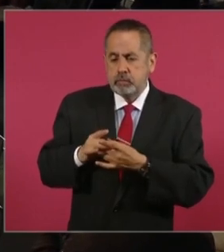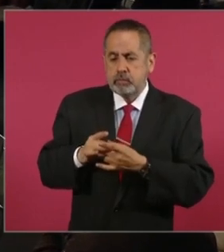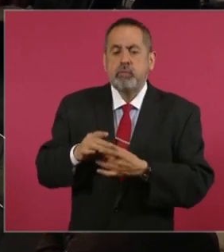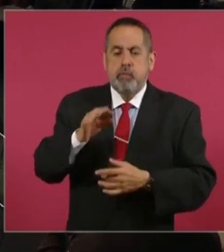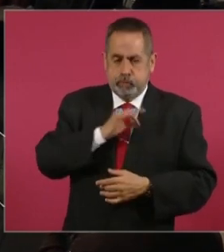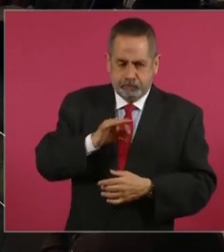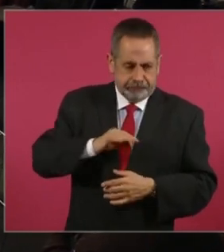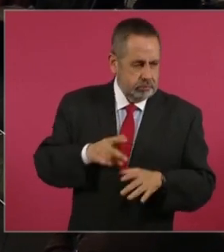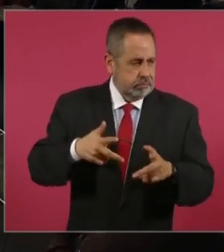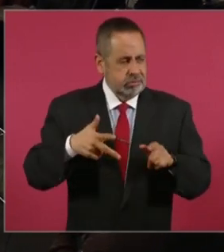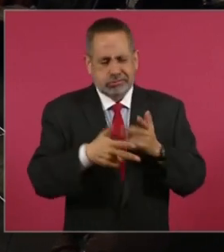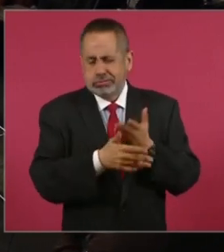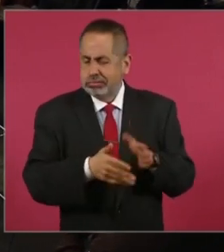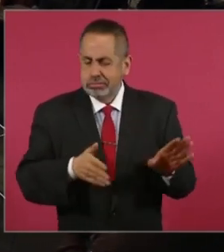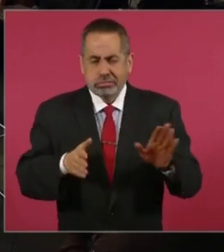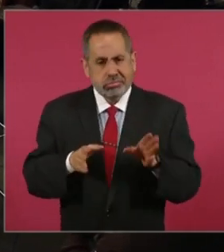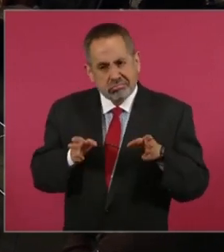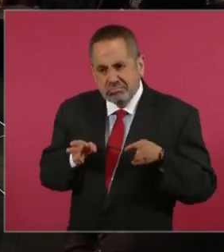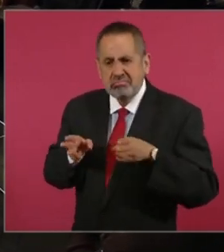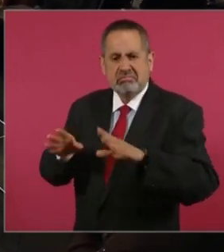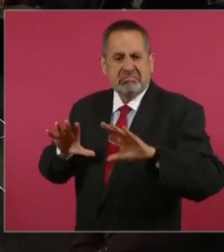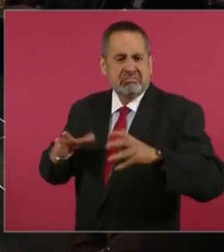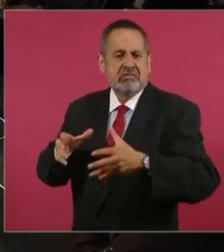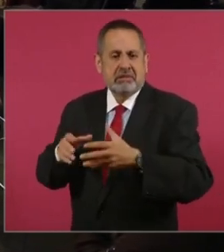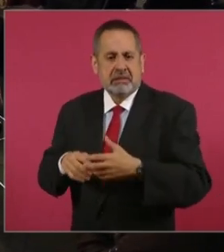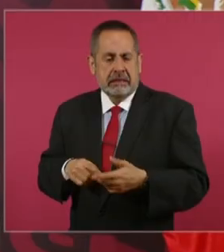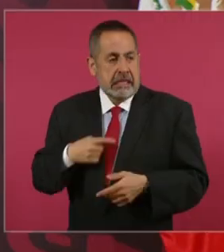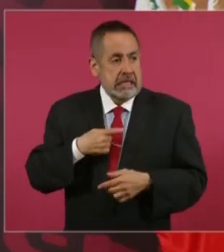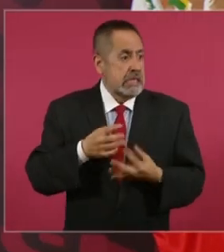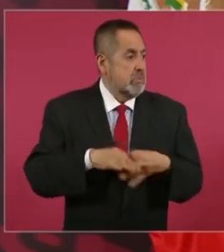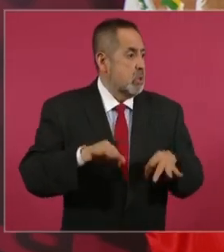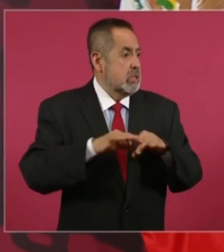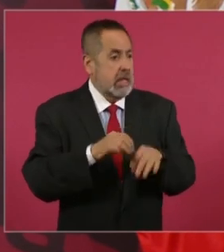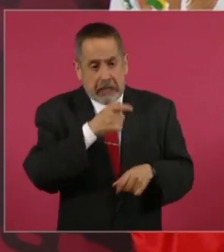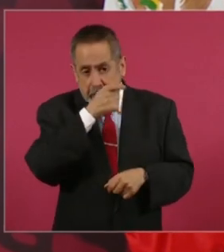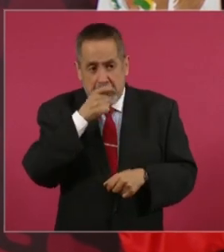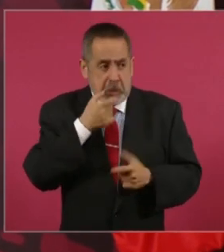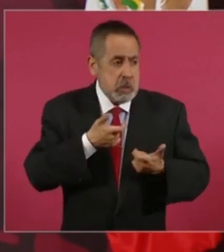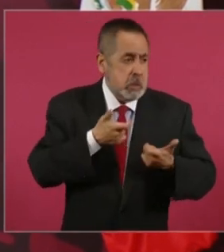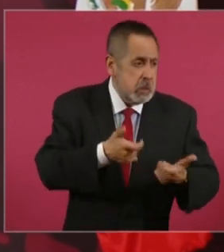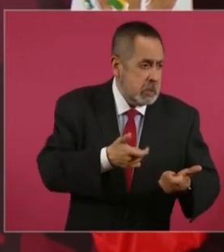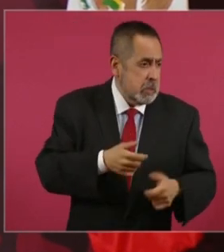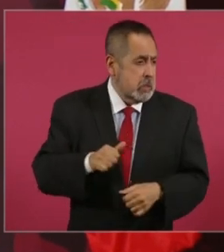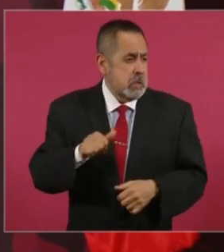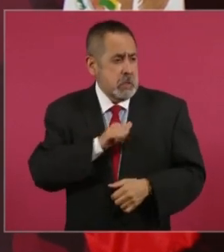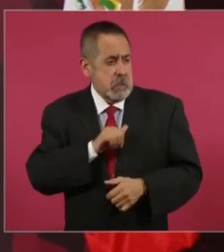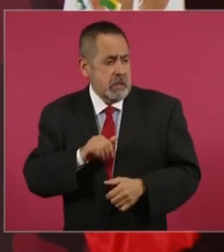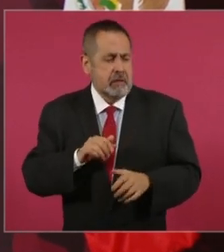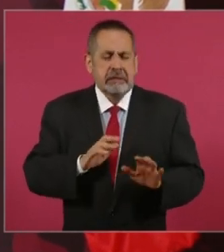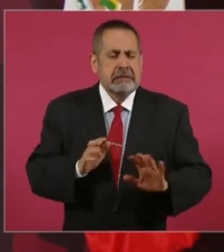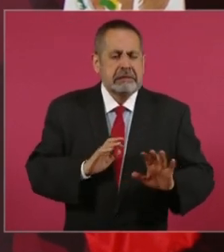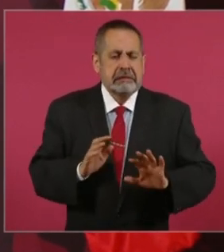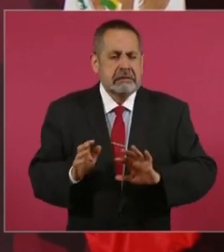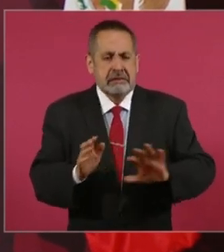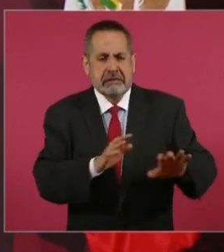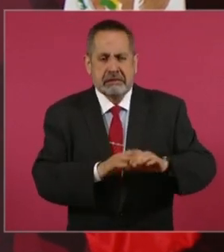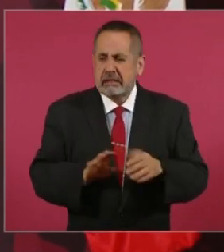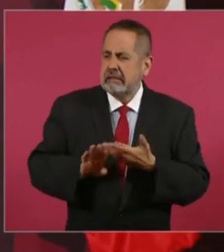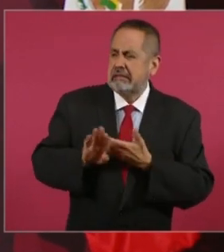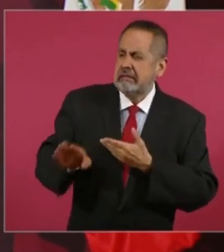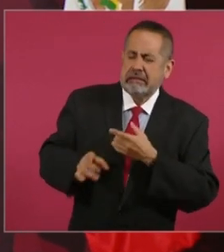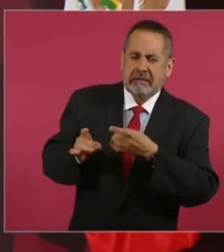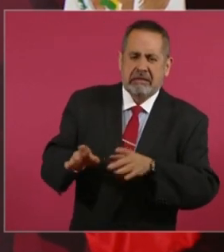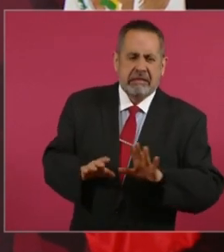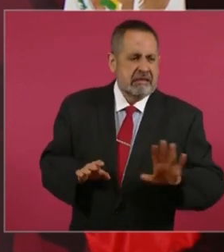a un lado el materialismo, el egoísmo, el individualismo, el racismo,